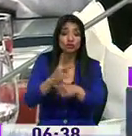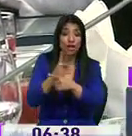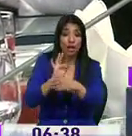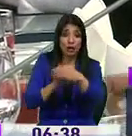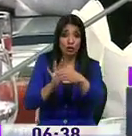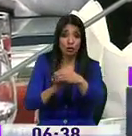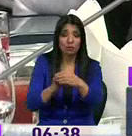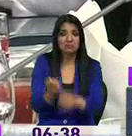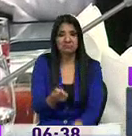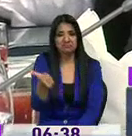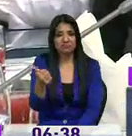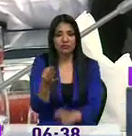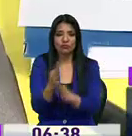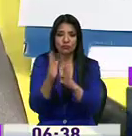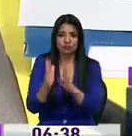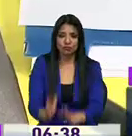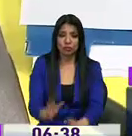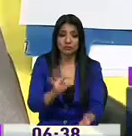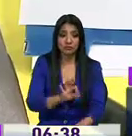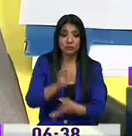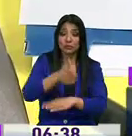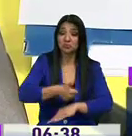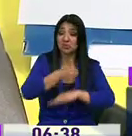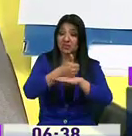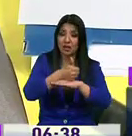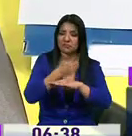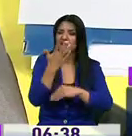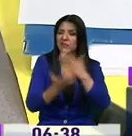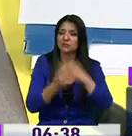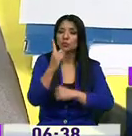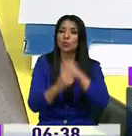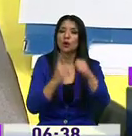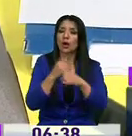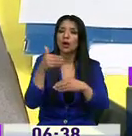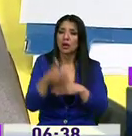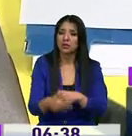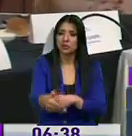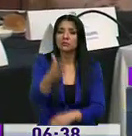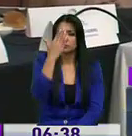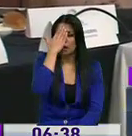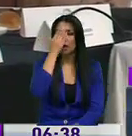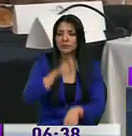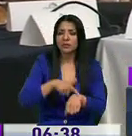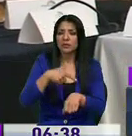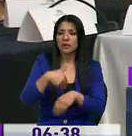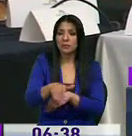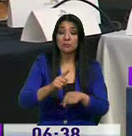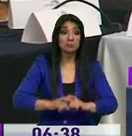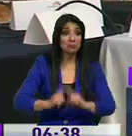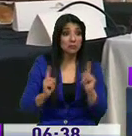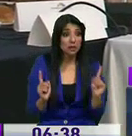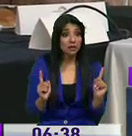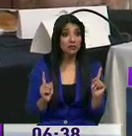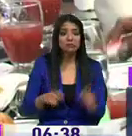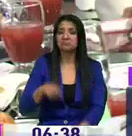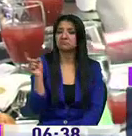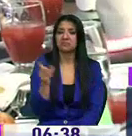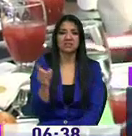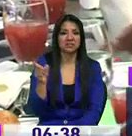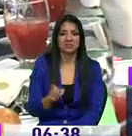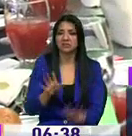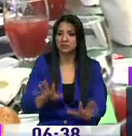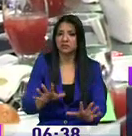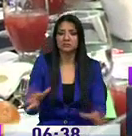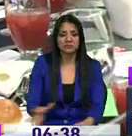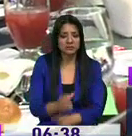la asamblea la facultad de elegir autoridades tomará al menos un año acá dicen estar conscientes de esto pero afirman que este camino es el más